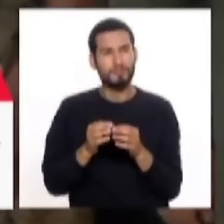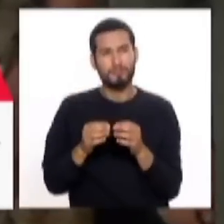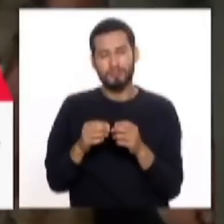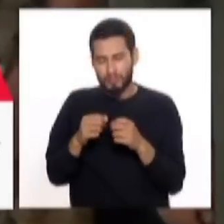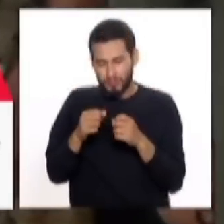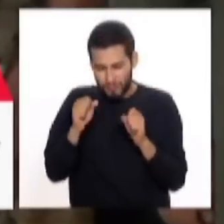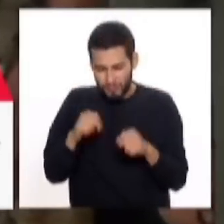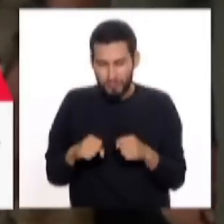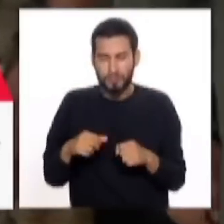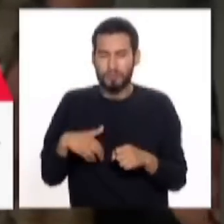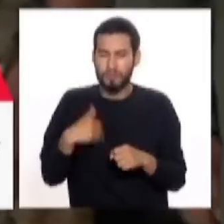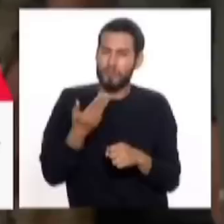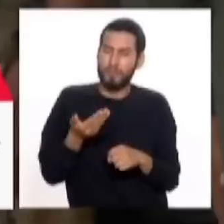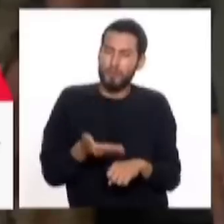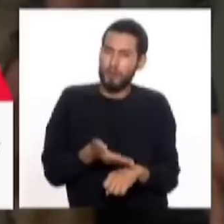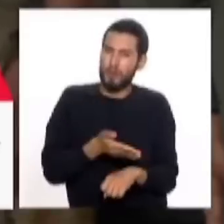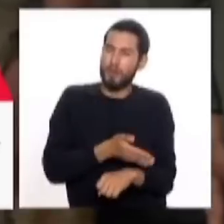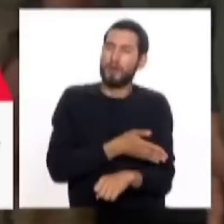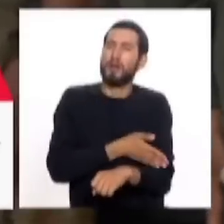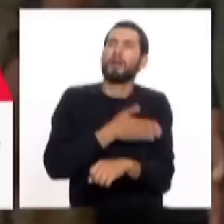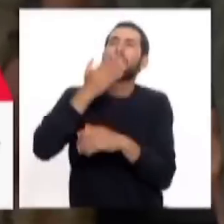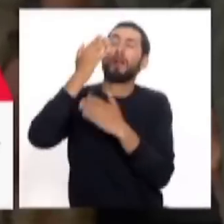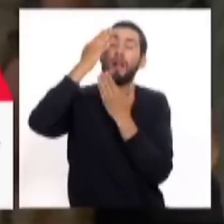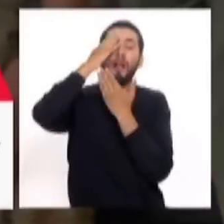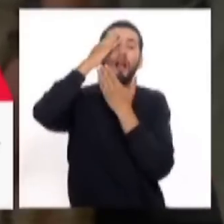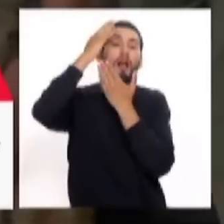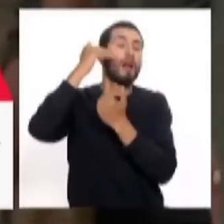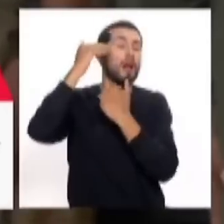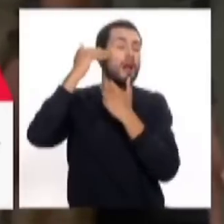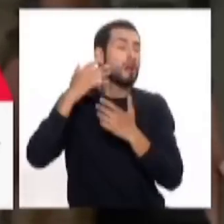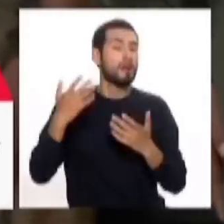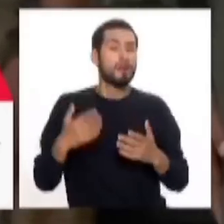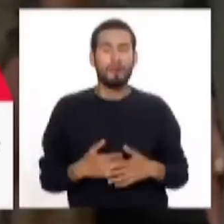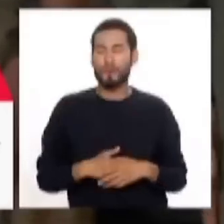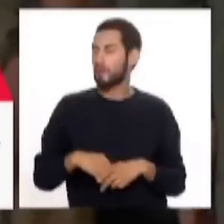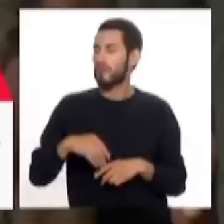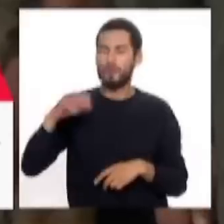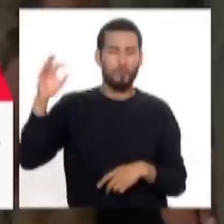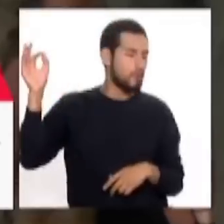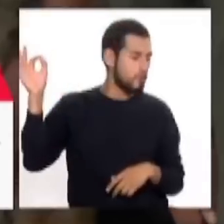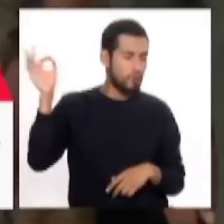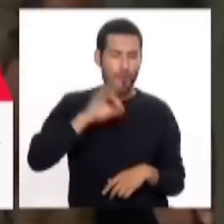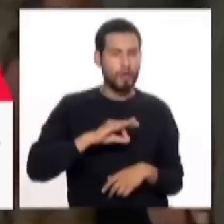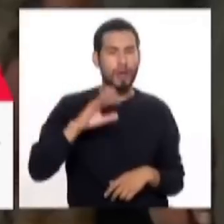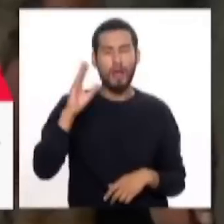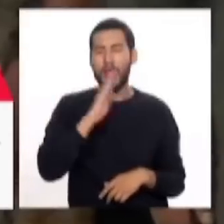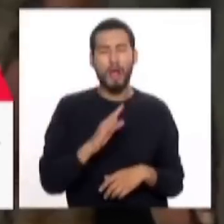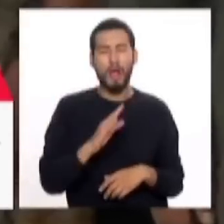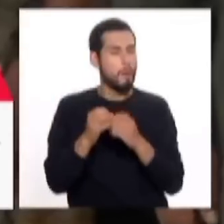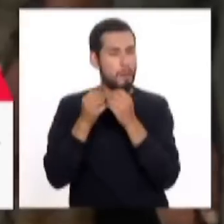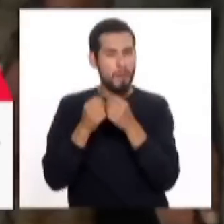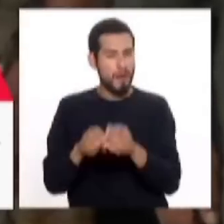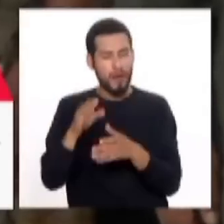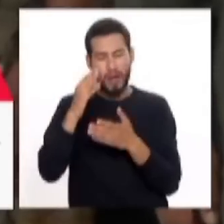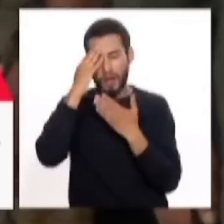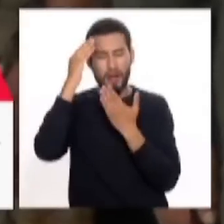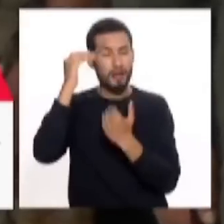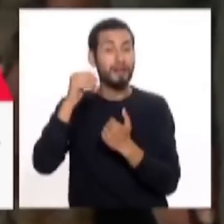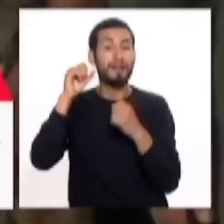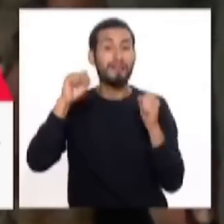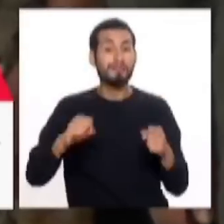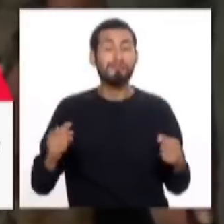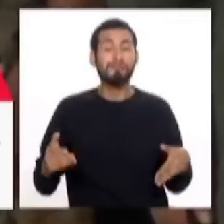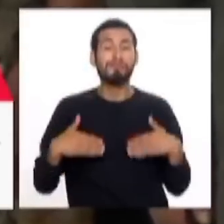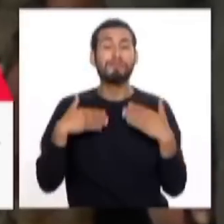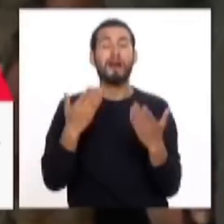a recuperar, la esperanza que nunca la hemos perdido, mantiene a nuestro